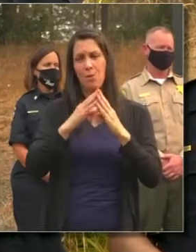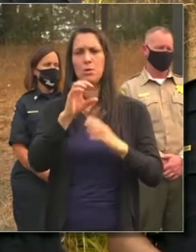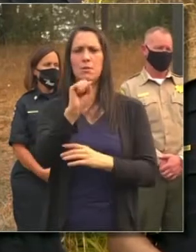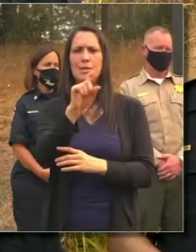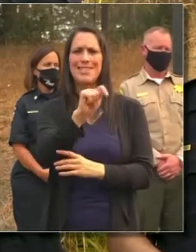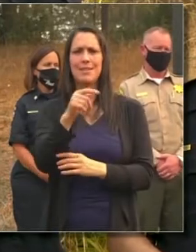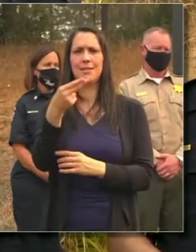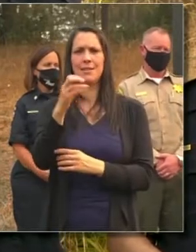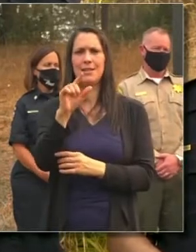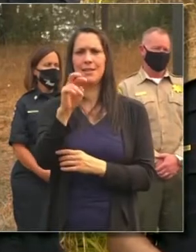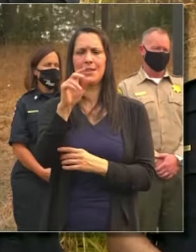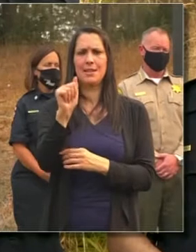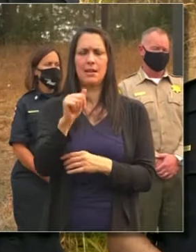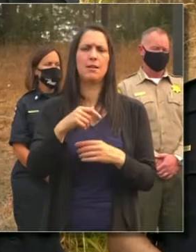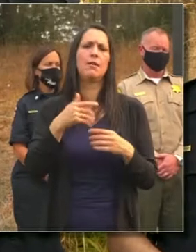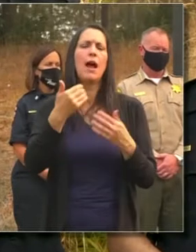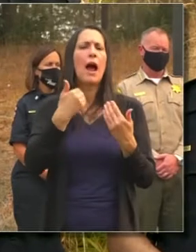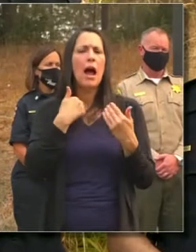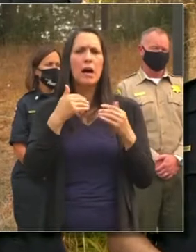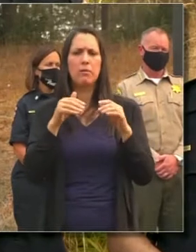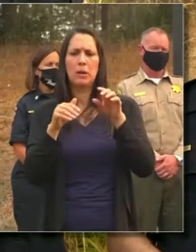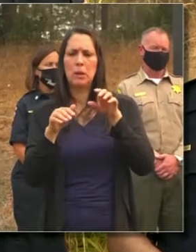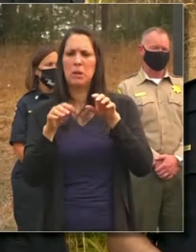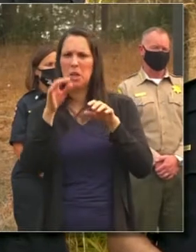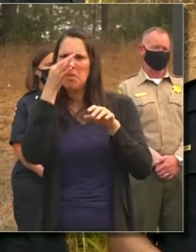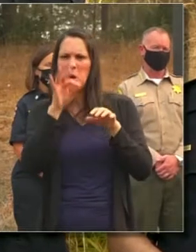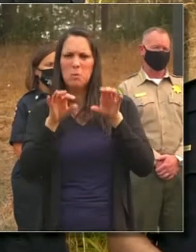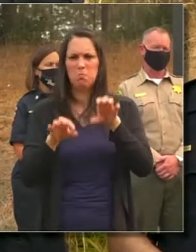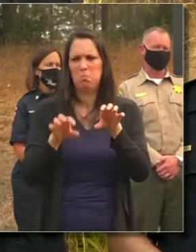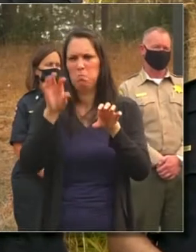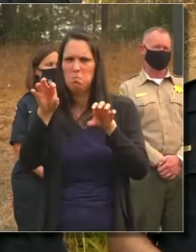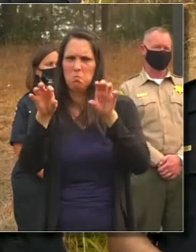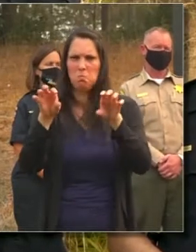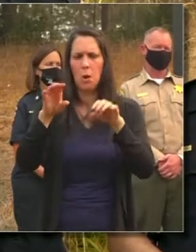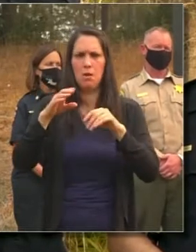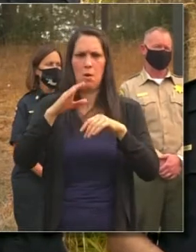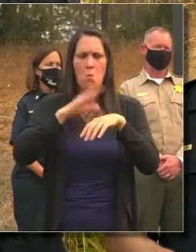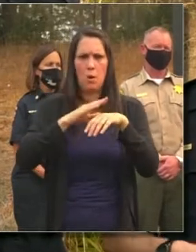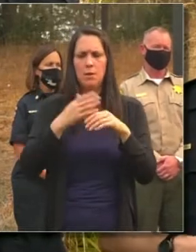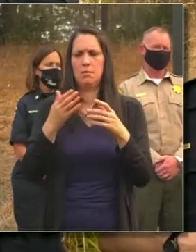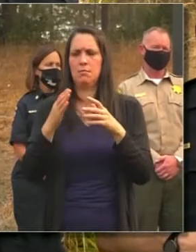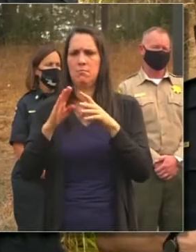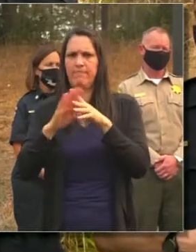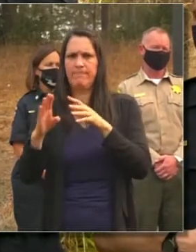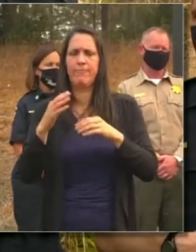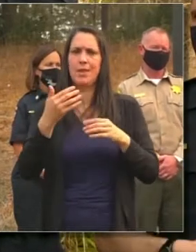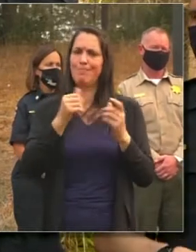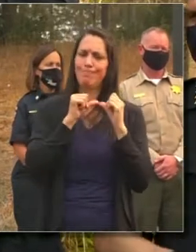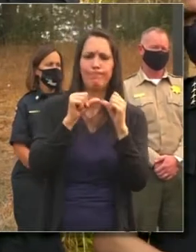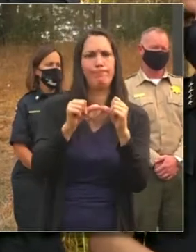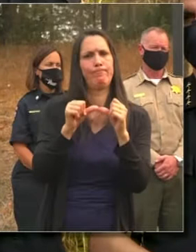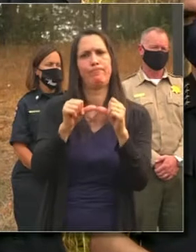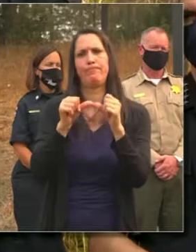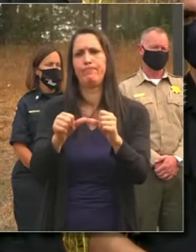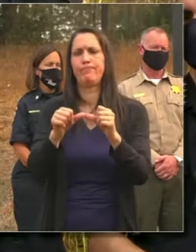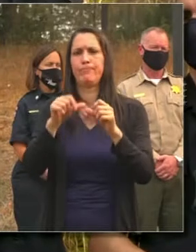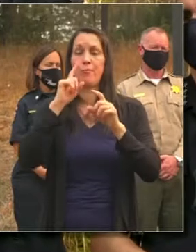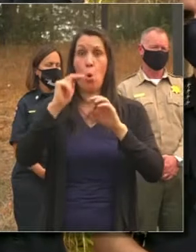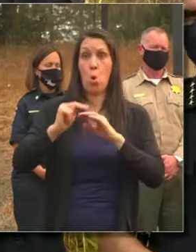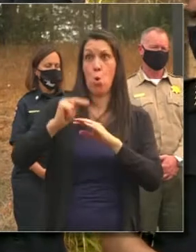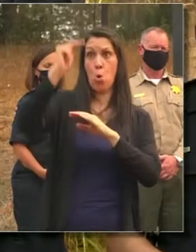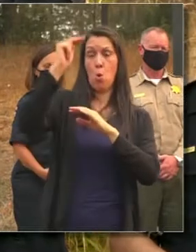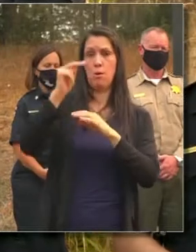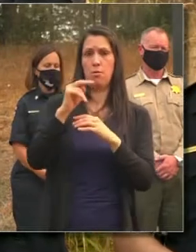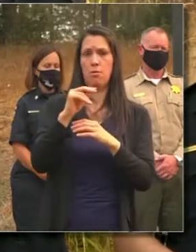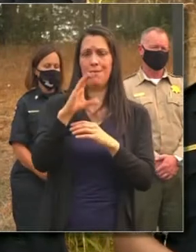santa rosa hay varios puntos de advertencias al norte de eso y de hecho tenemos evacuaciones continuamente al